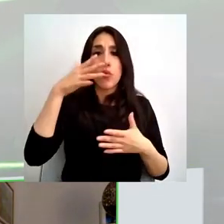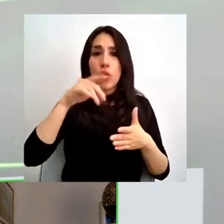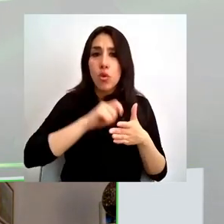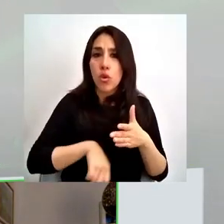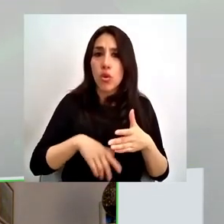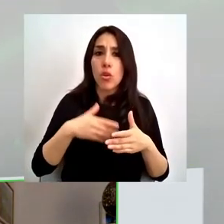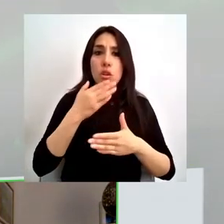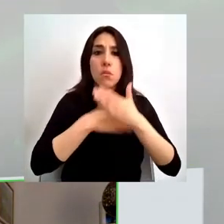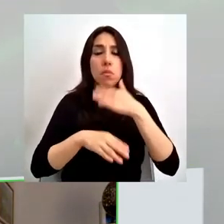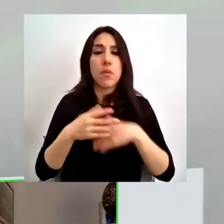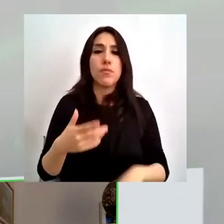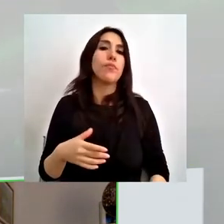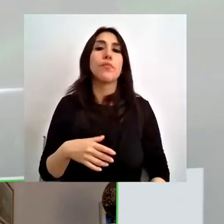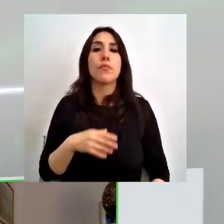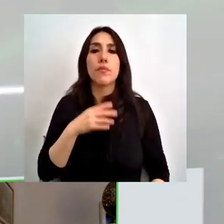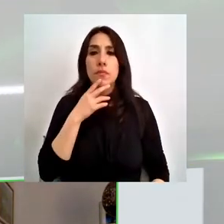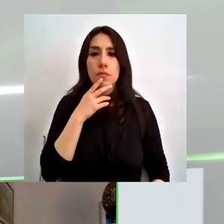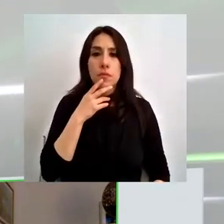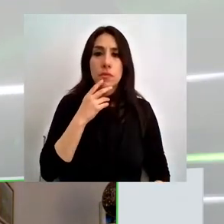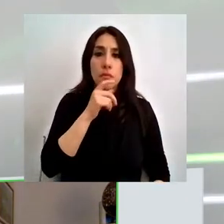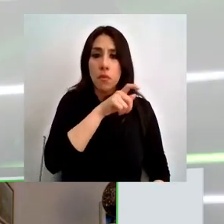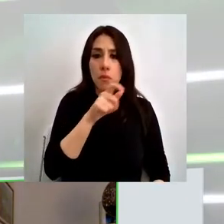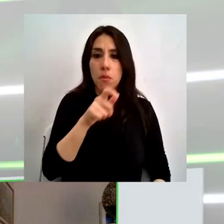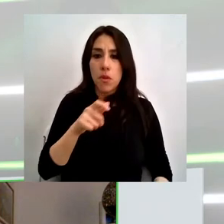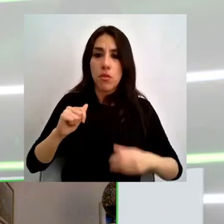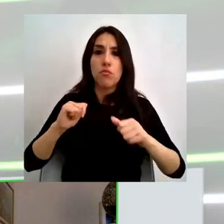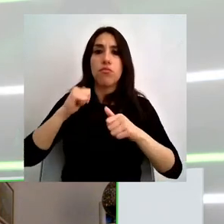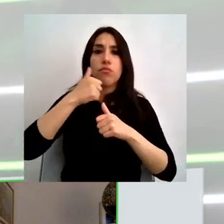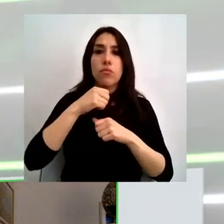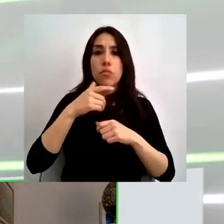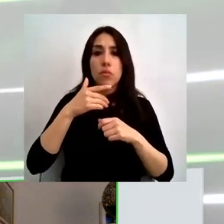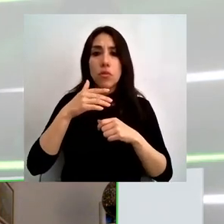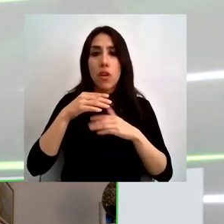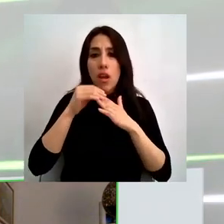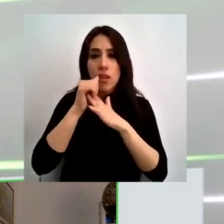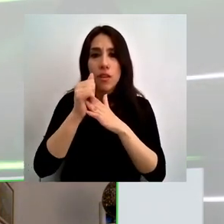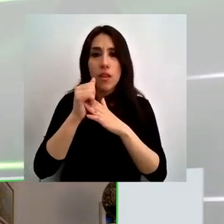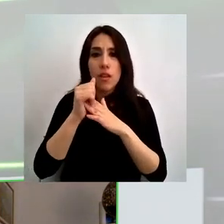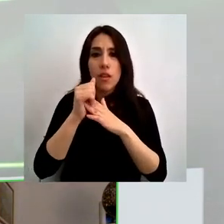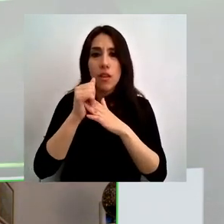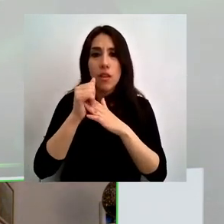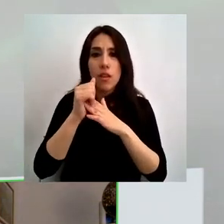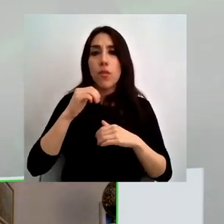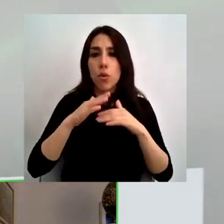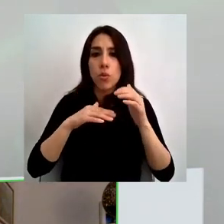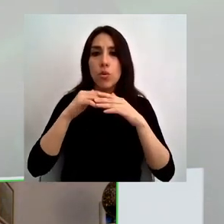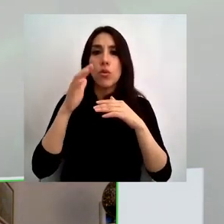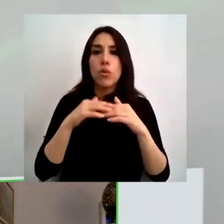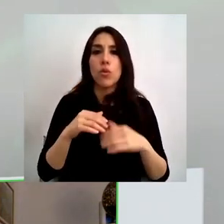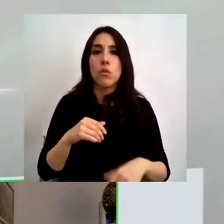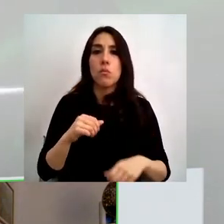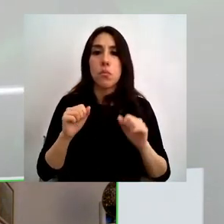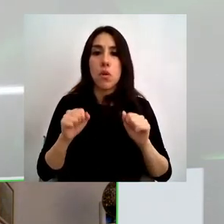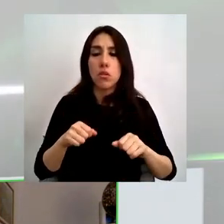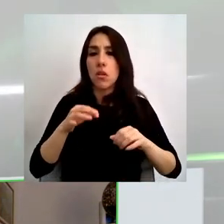podría hablarnos acerca de ejemplos similares en instituciones públicas